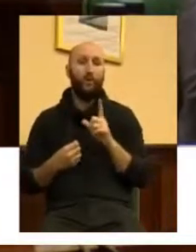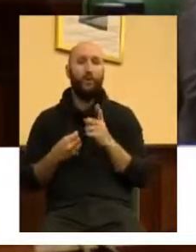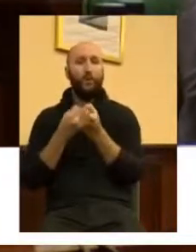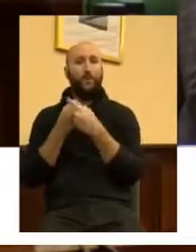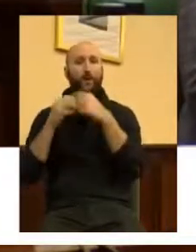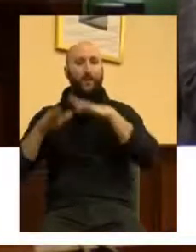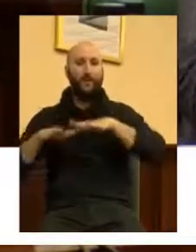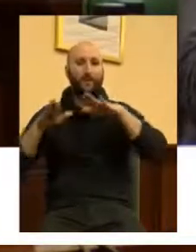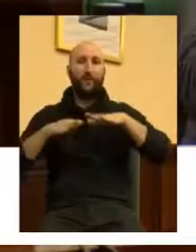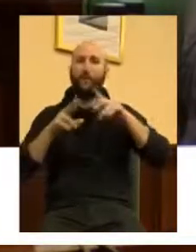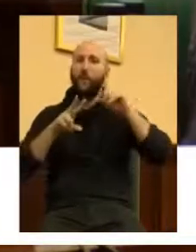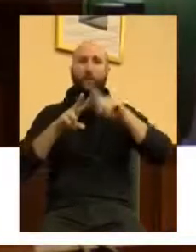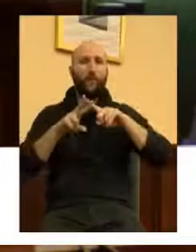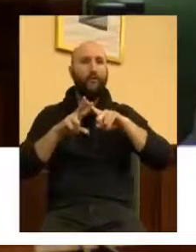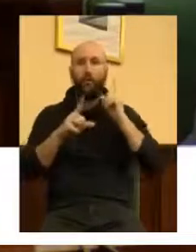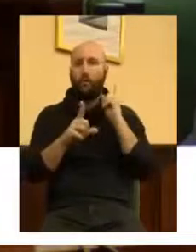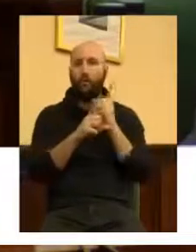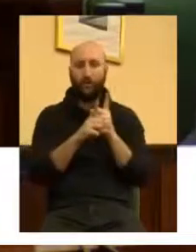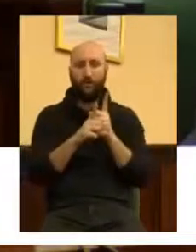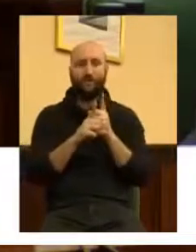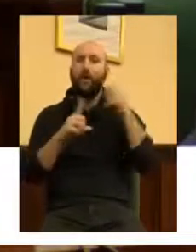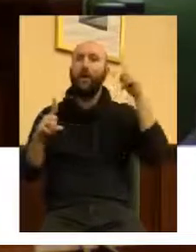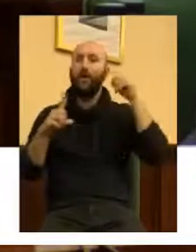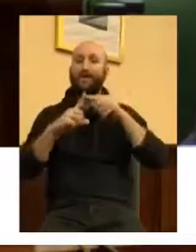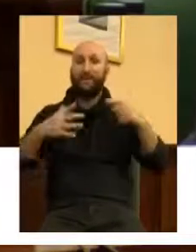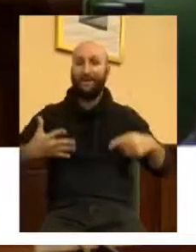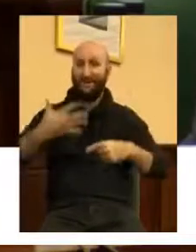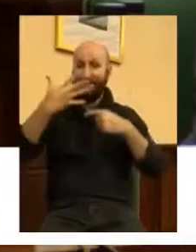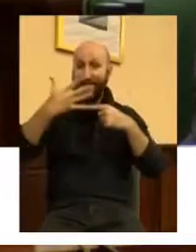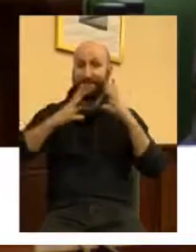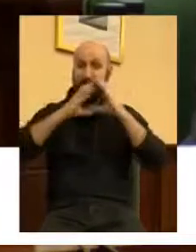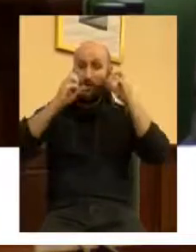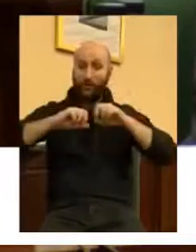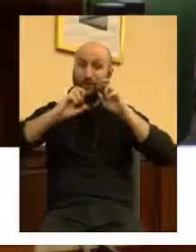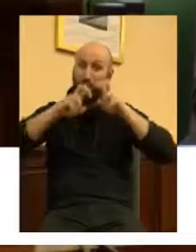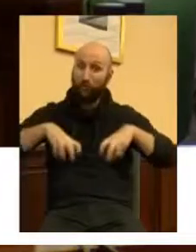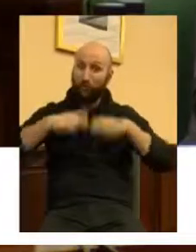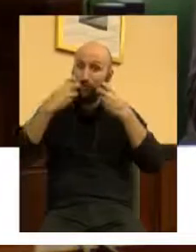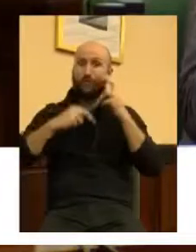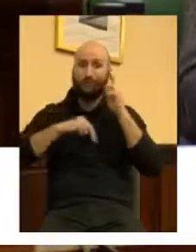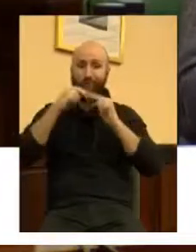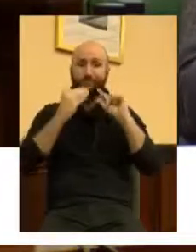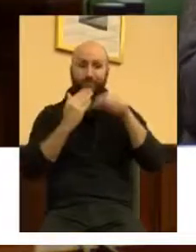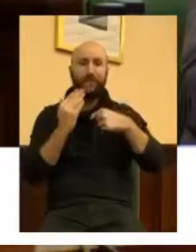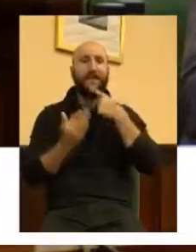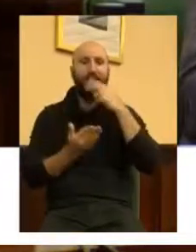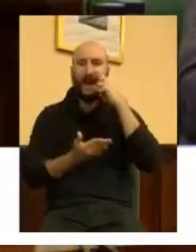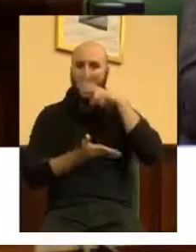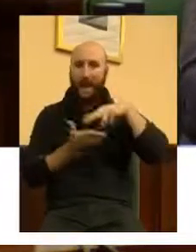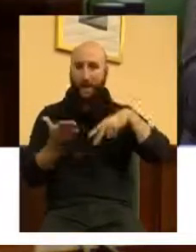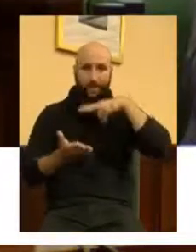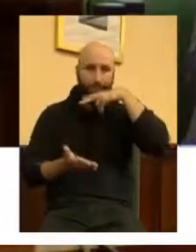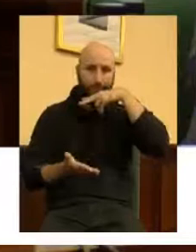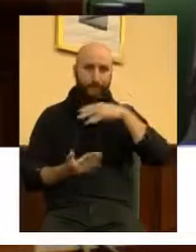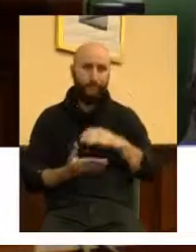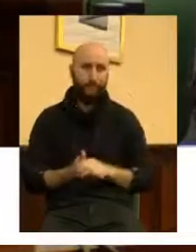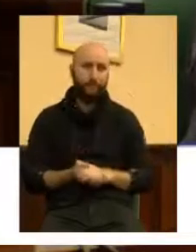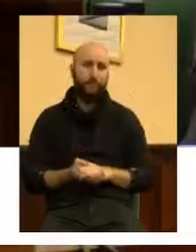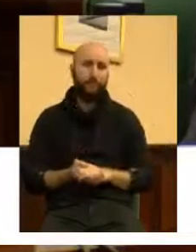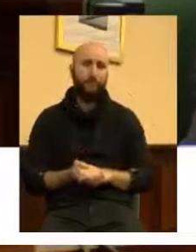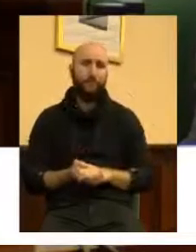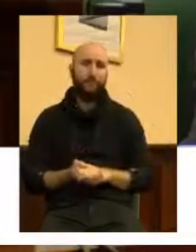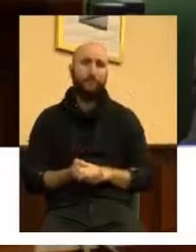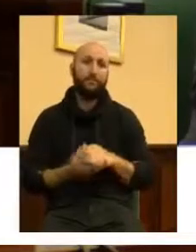Vox. Les voy a leer el objetivo número 6 de esos acuerdos de reconstrucción que firmamos. Dice,